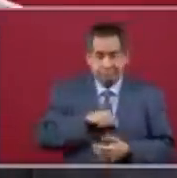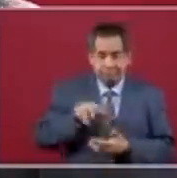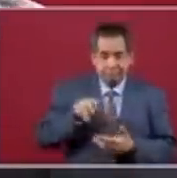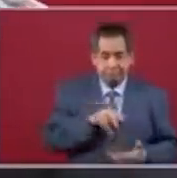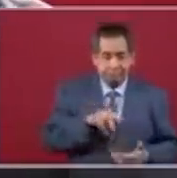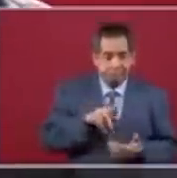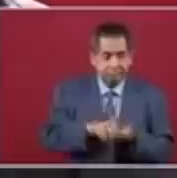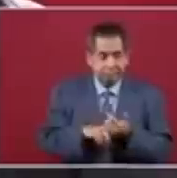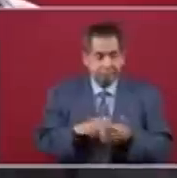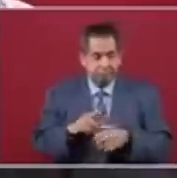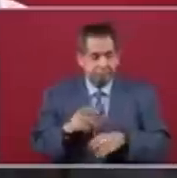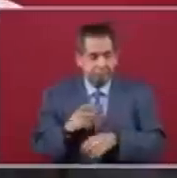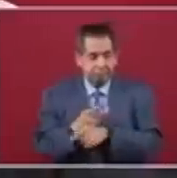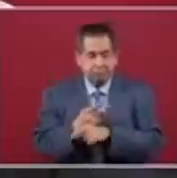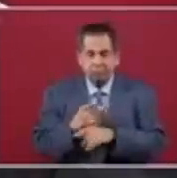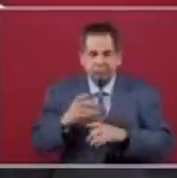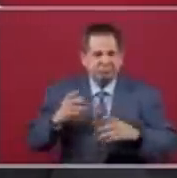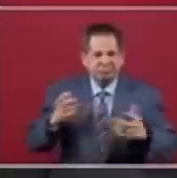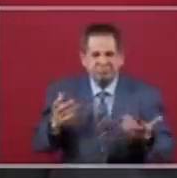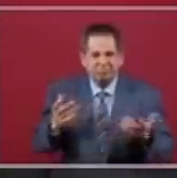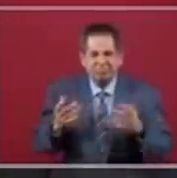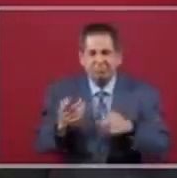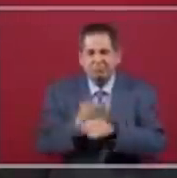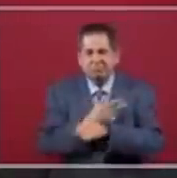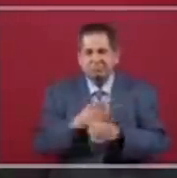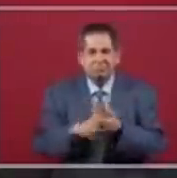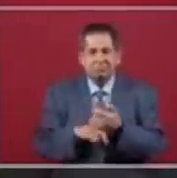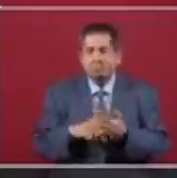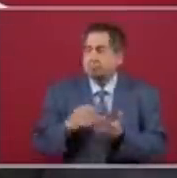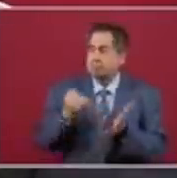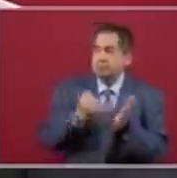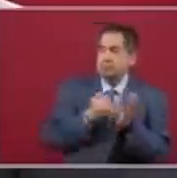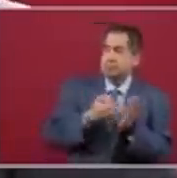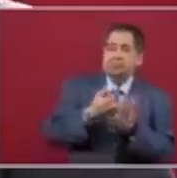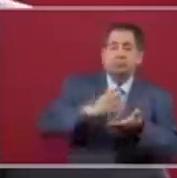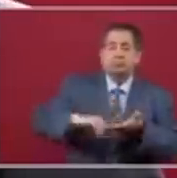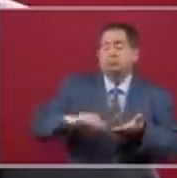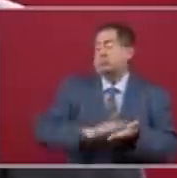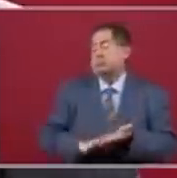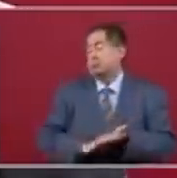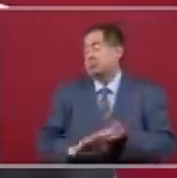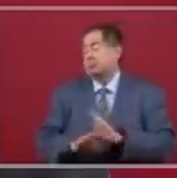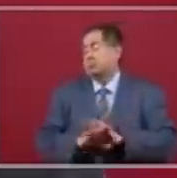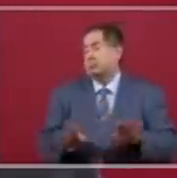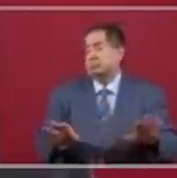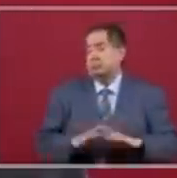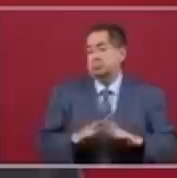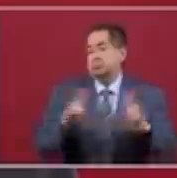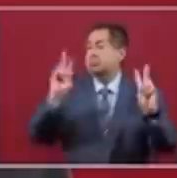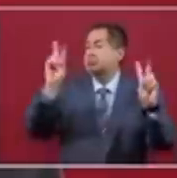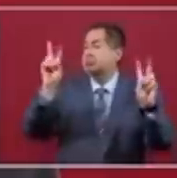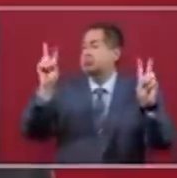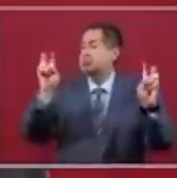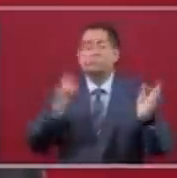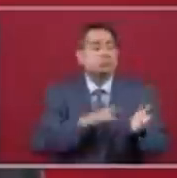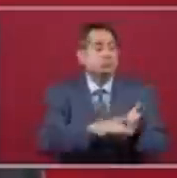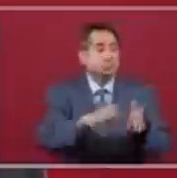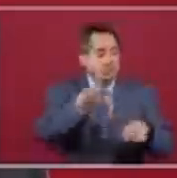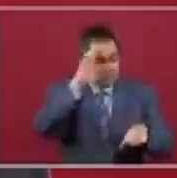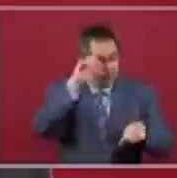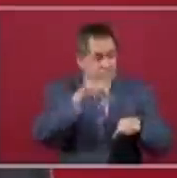La política, por ejemplo, de deducir impuestos para fomento del arte, de la